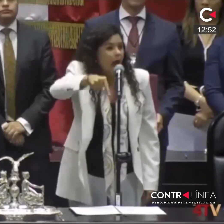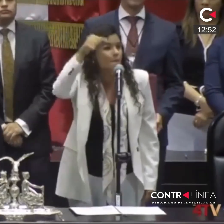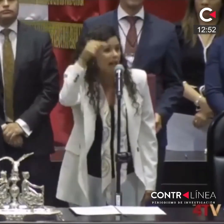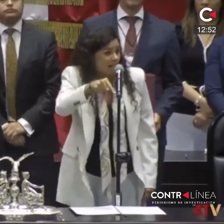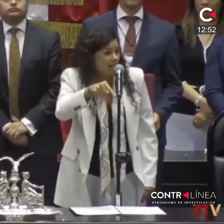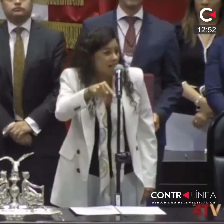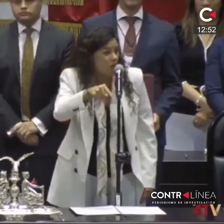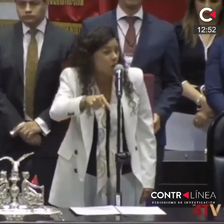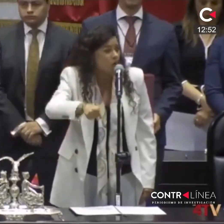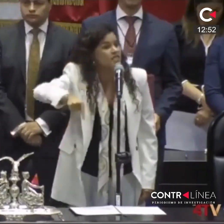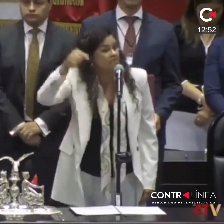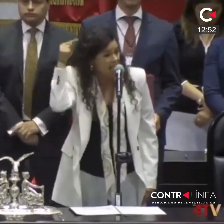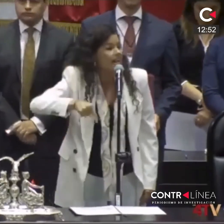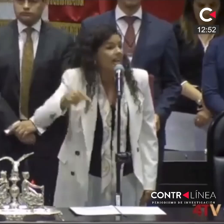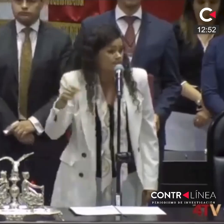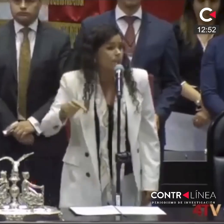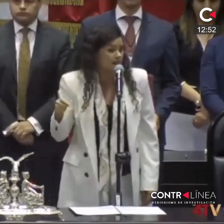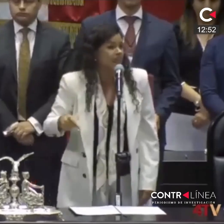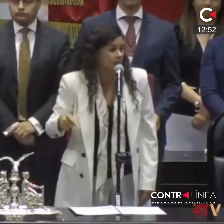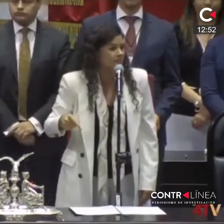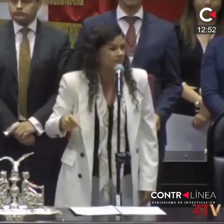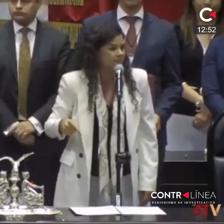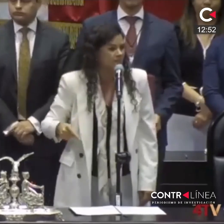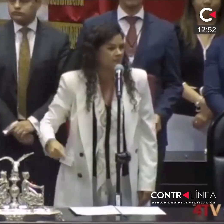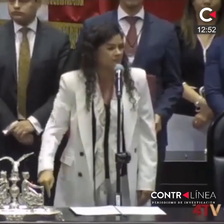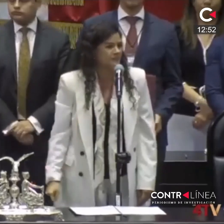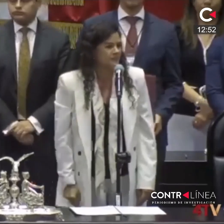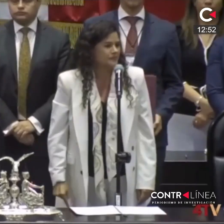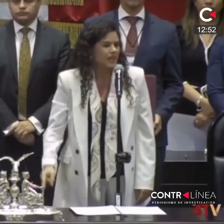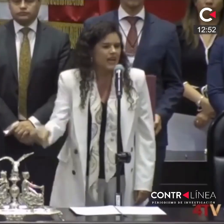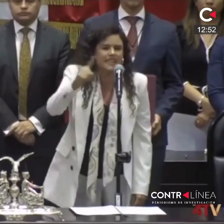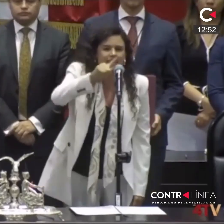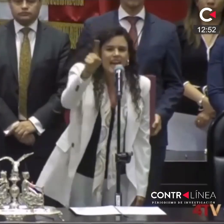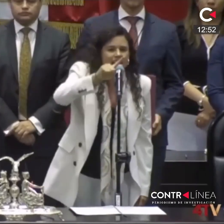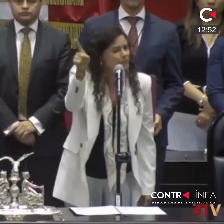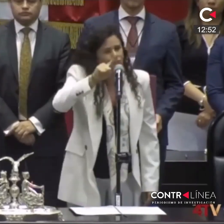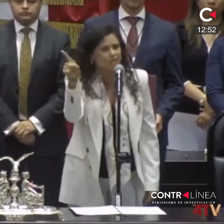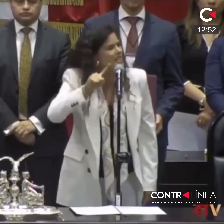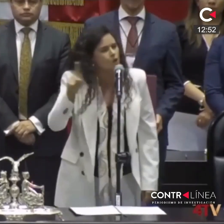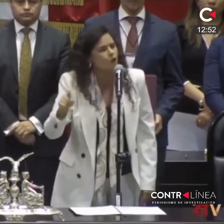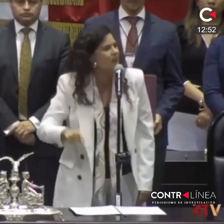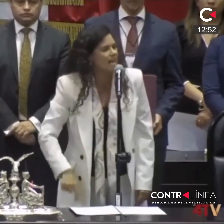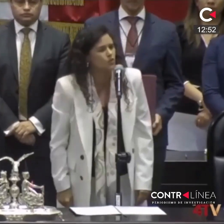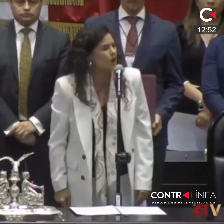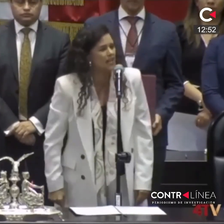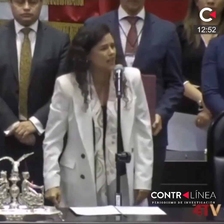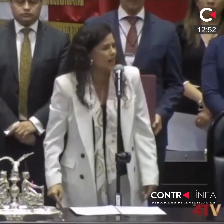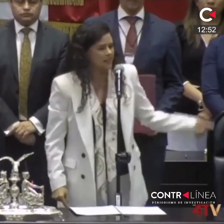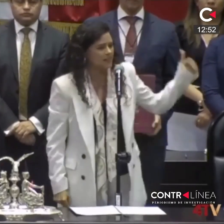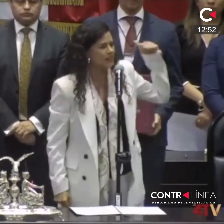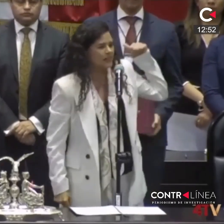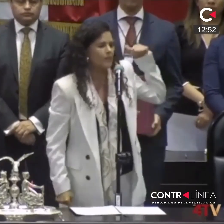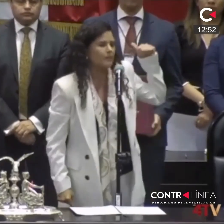hoy a México se le respeta. Así